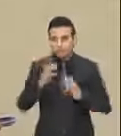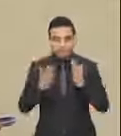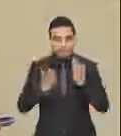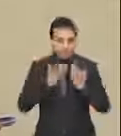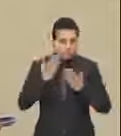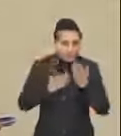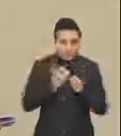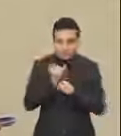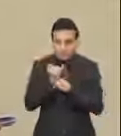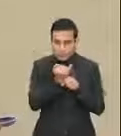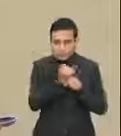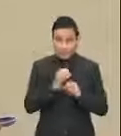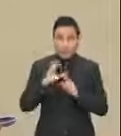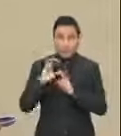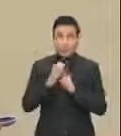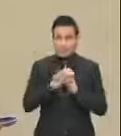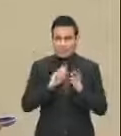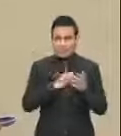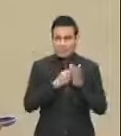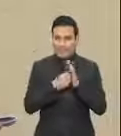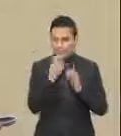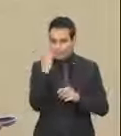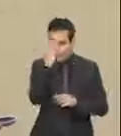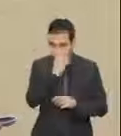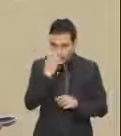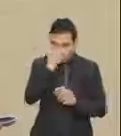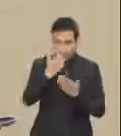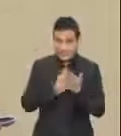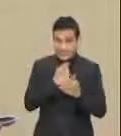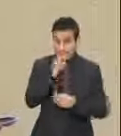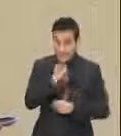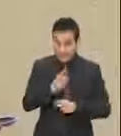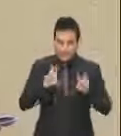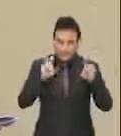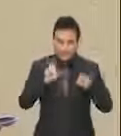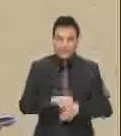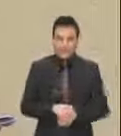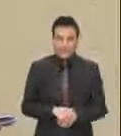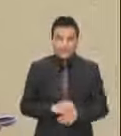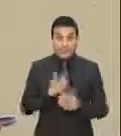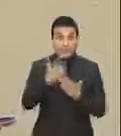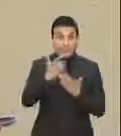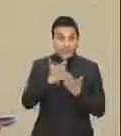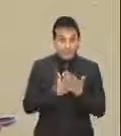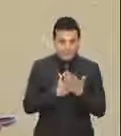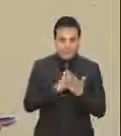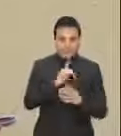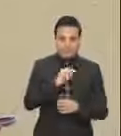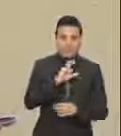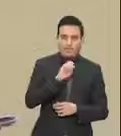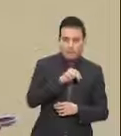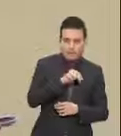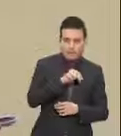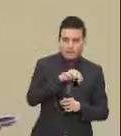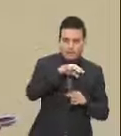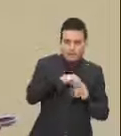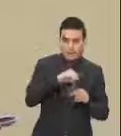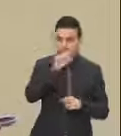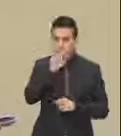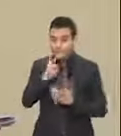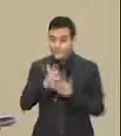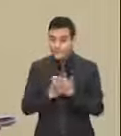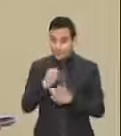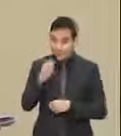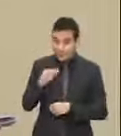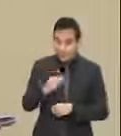el comité técnico de evaluación del padrón afirma que éxito el padrón electoral y la lista de nominal de electores constituyen